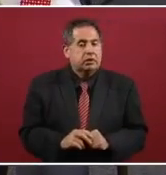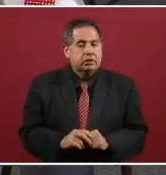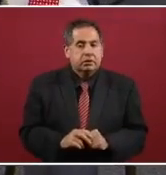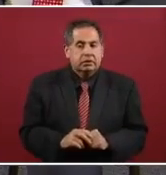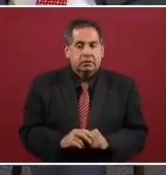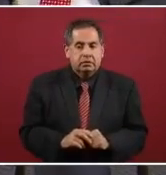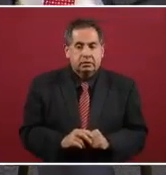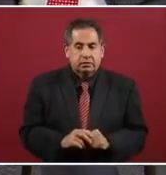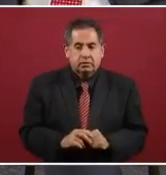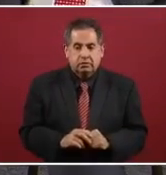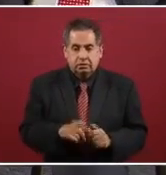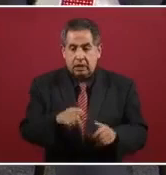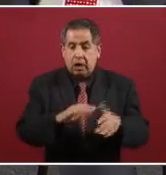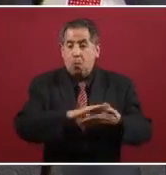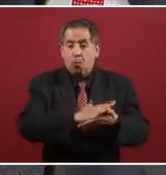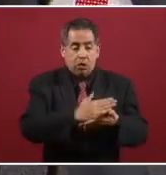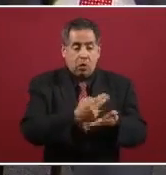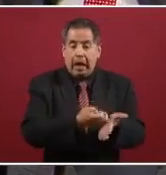casi le dan la marca,